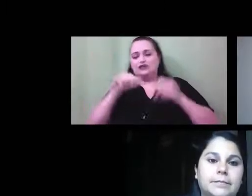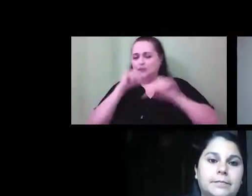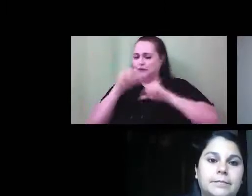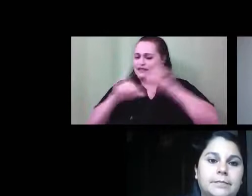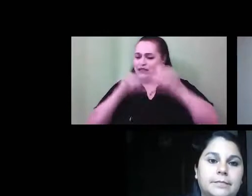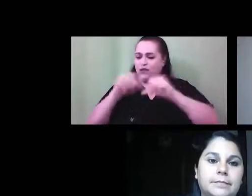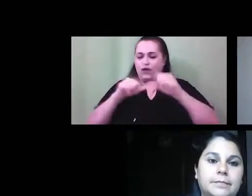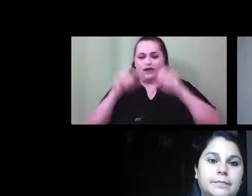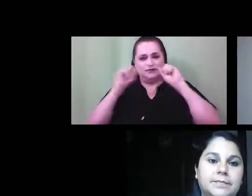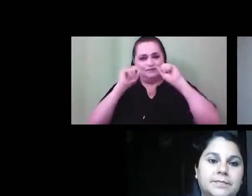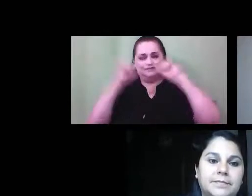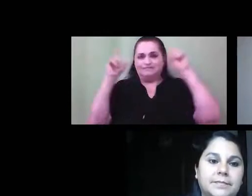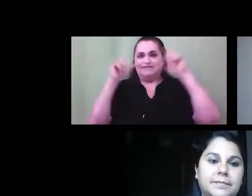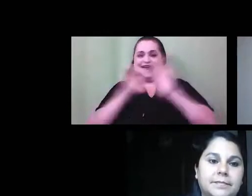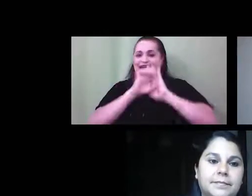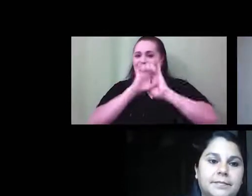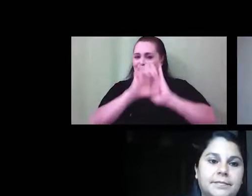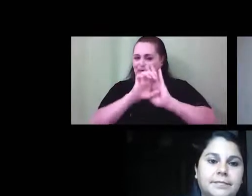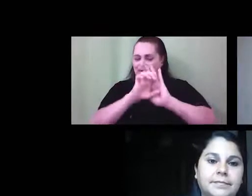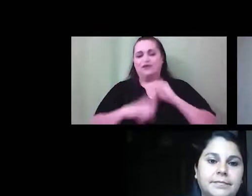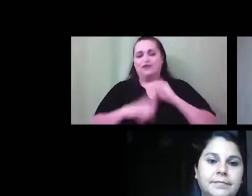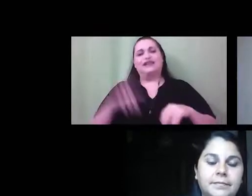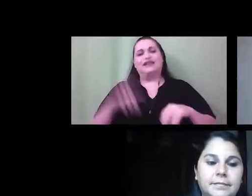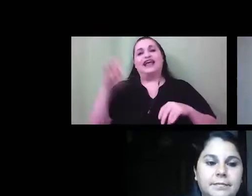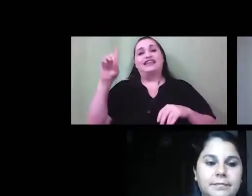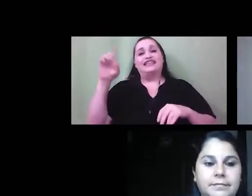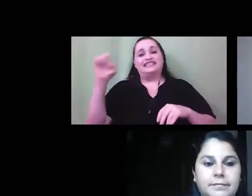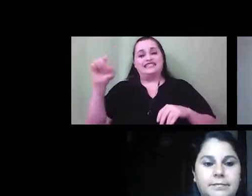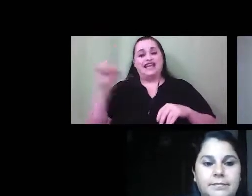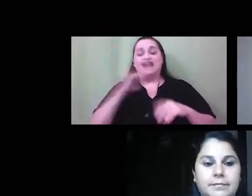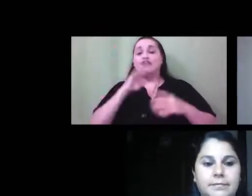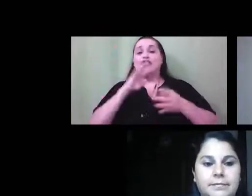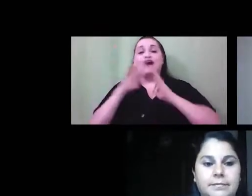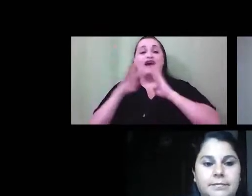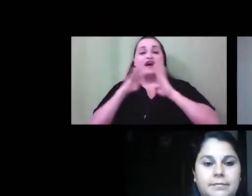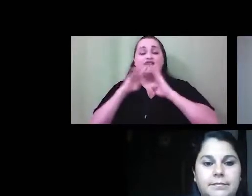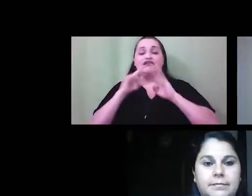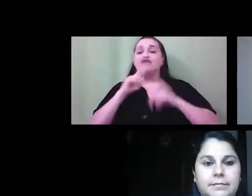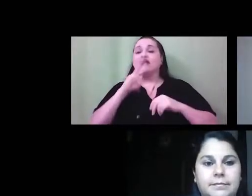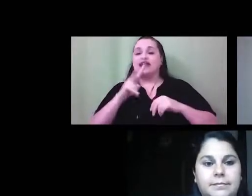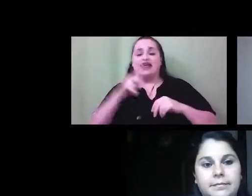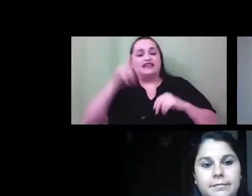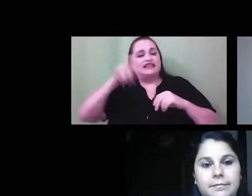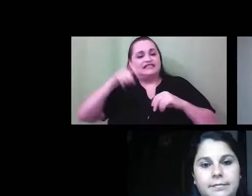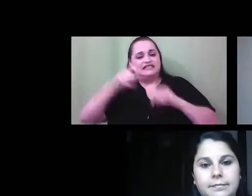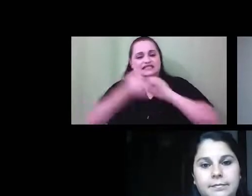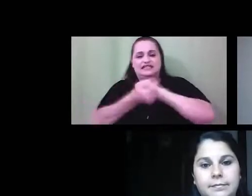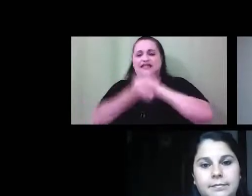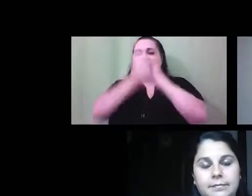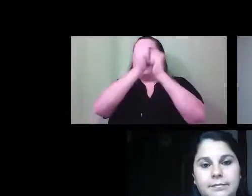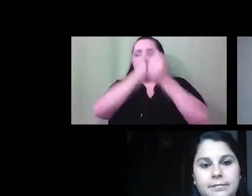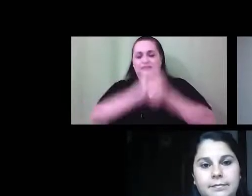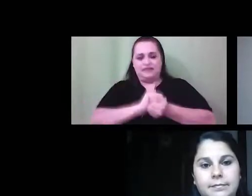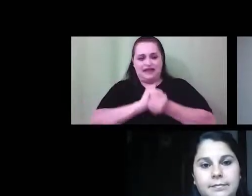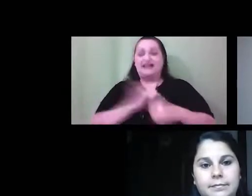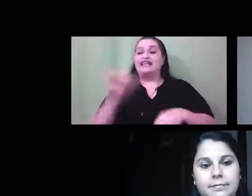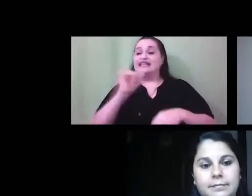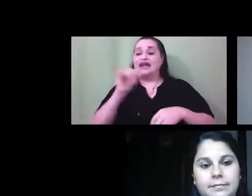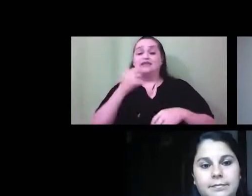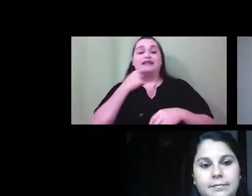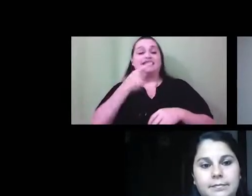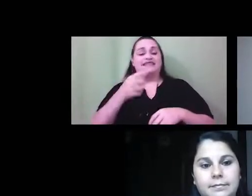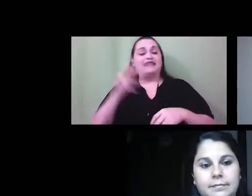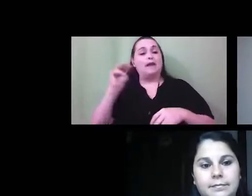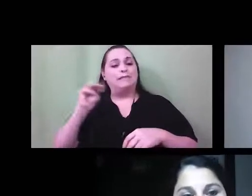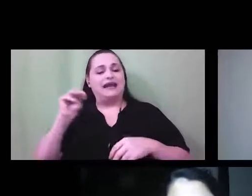es un gran ejemplo. Doña Dixiana nos habla de una realidad que se necesita cambiar. Y también le dice a